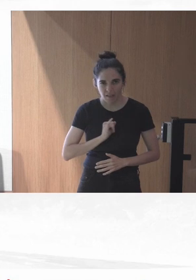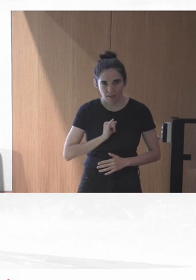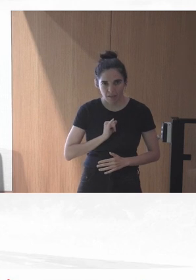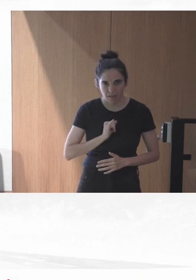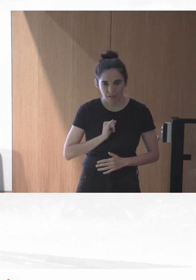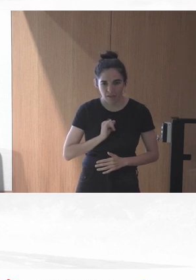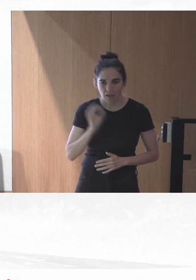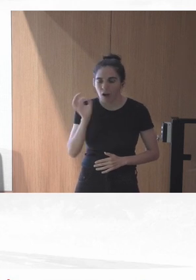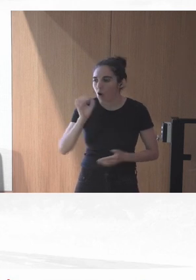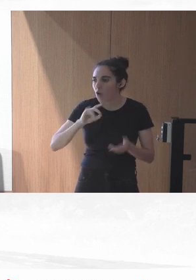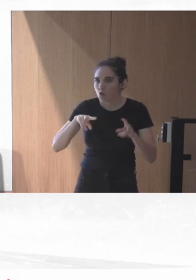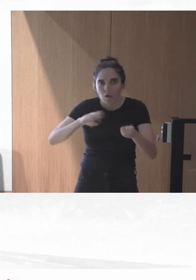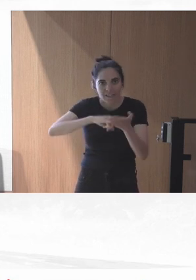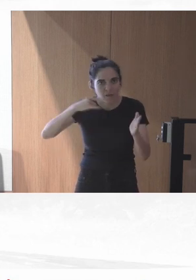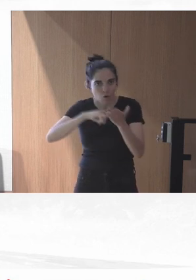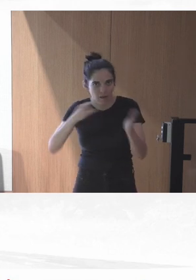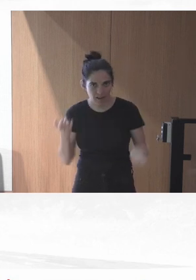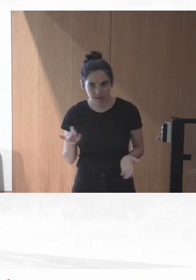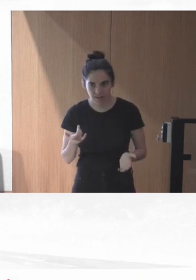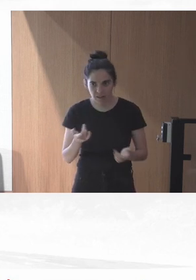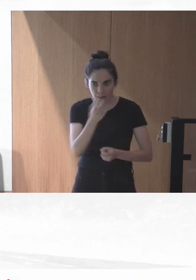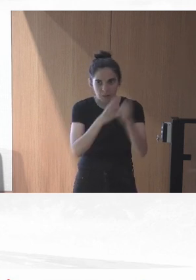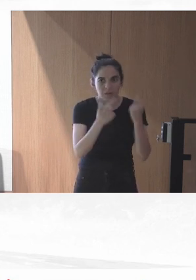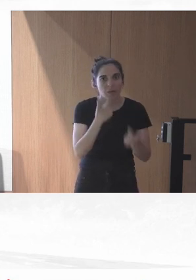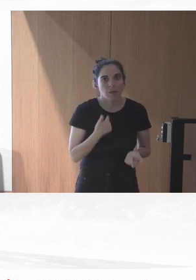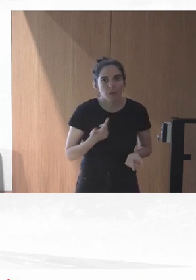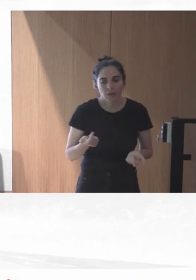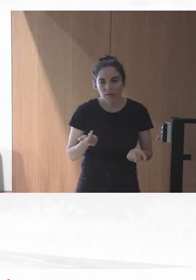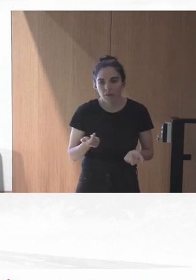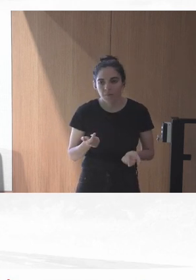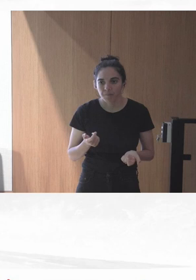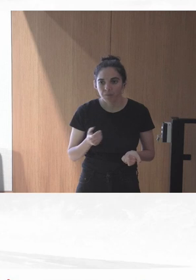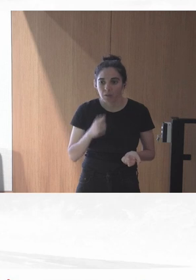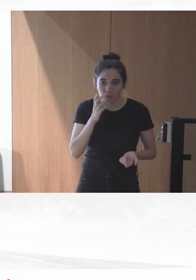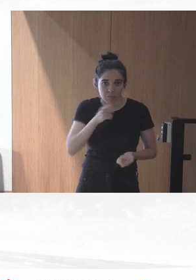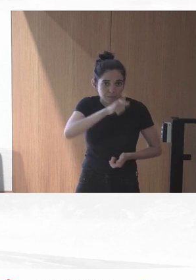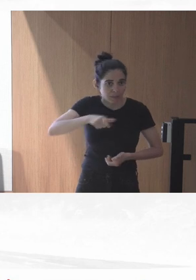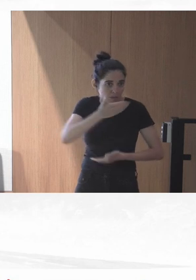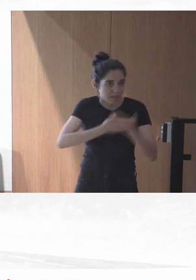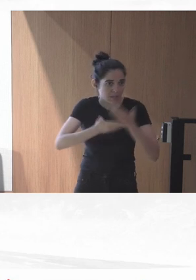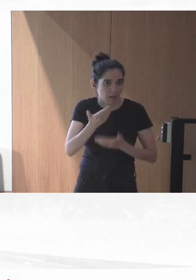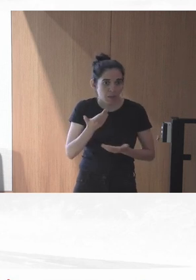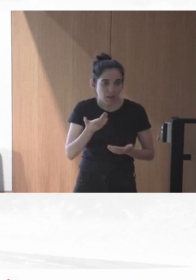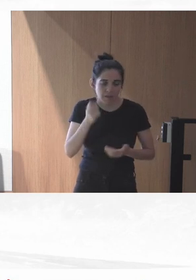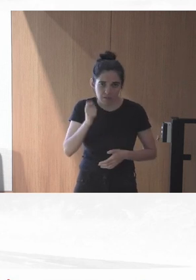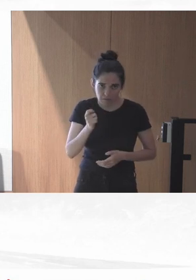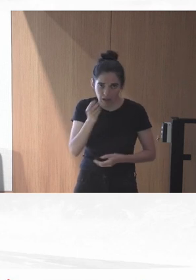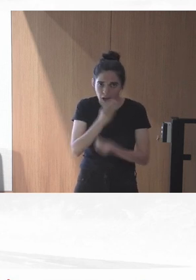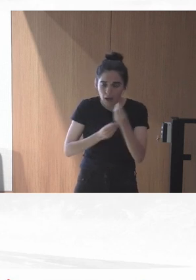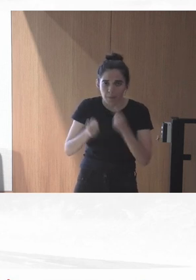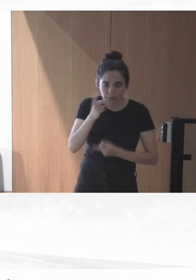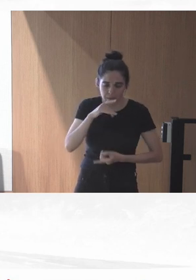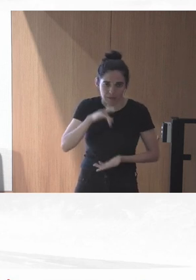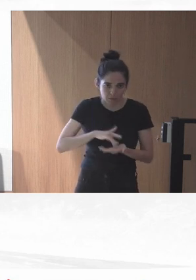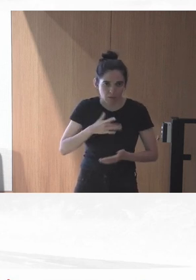de nuevas tecnologías, que por ejemplo te dicen, porque las personas con discapacidad en ocasiones somos